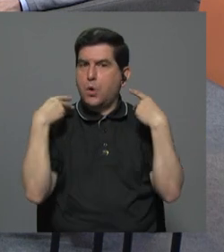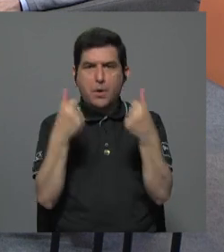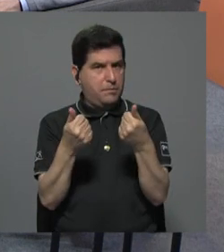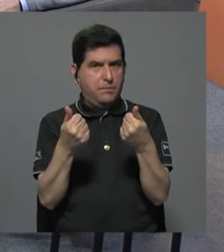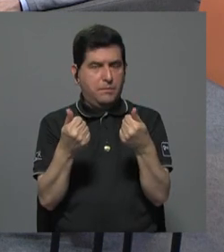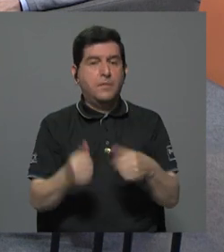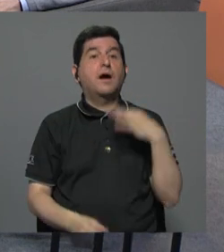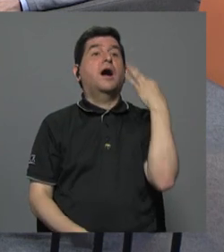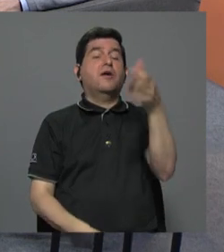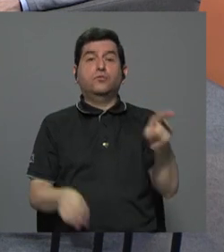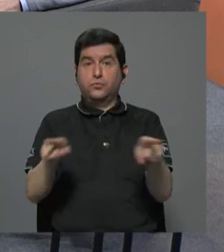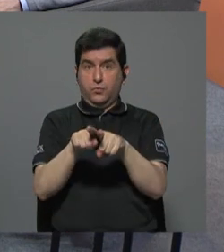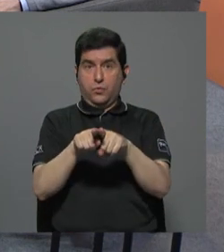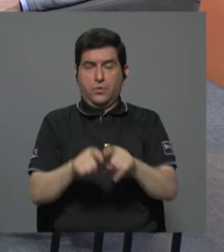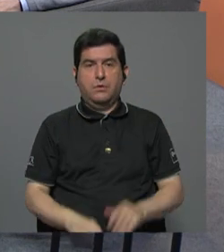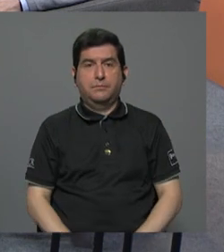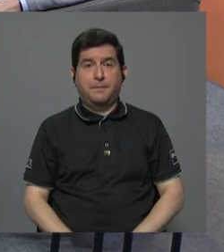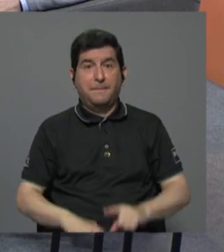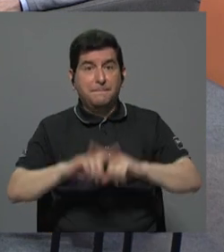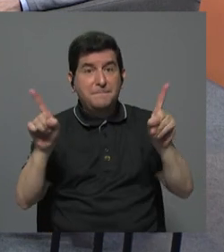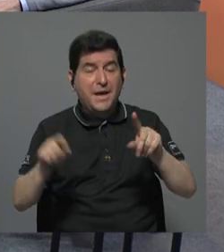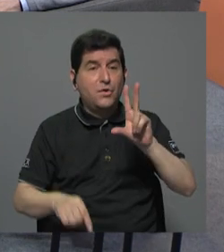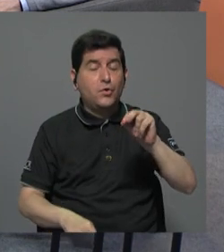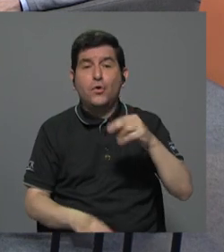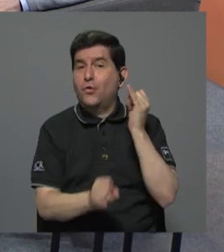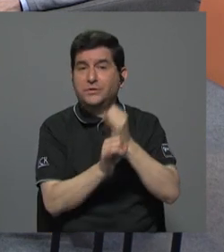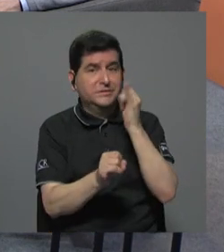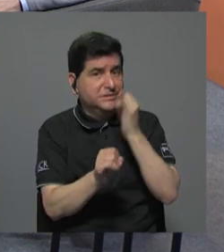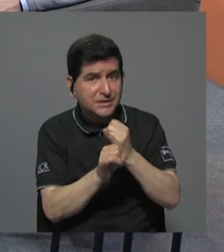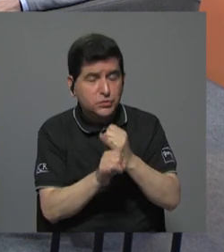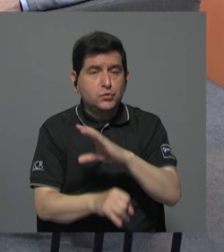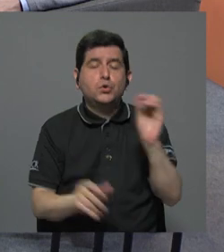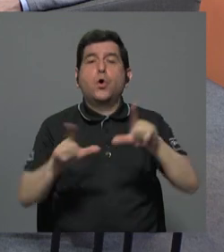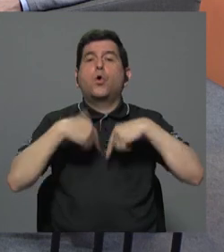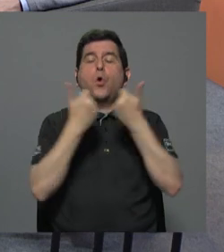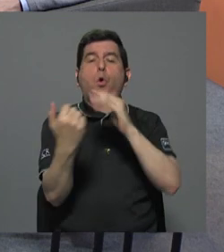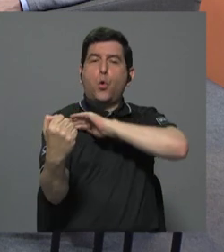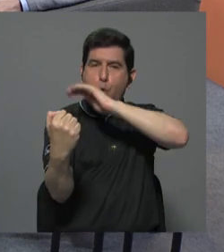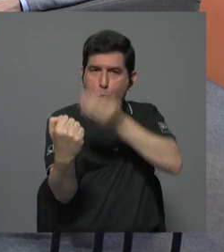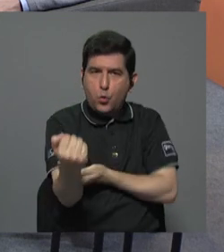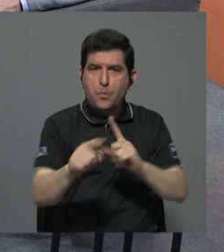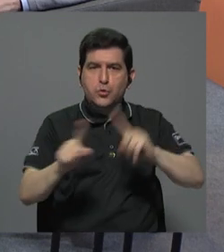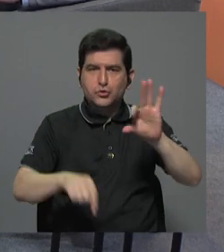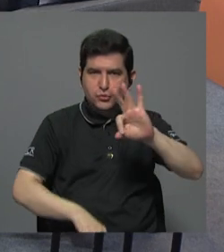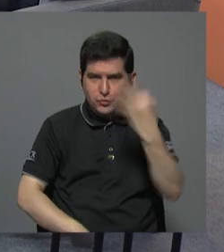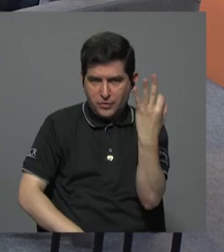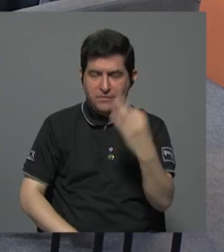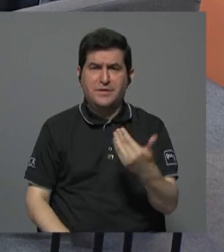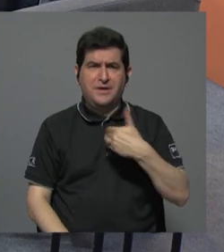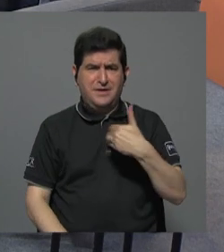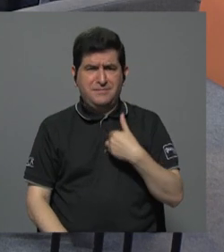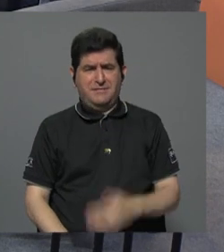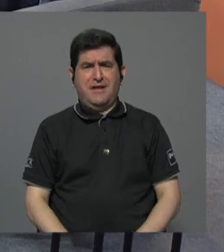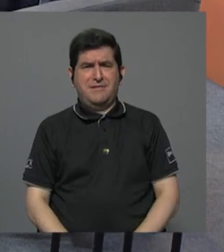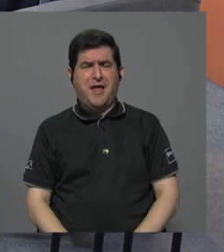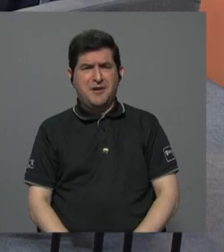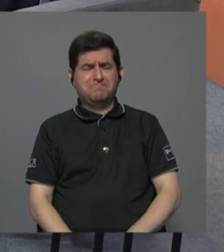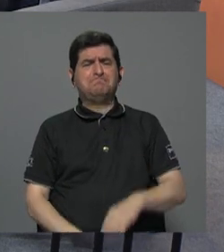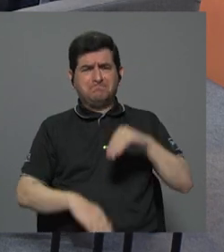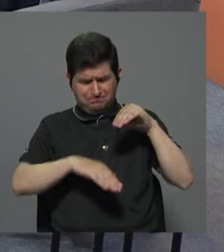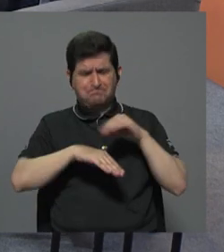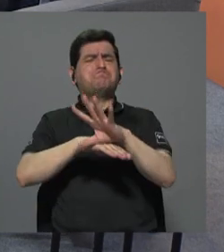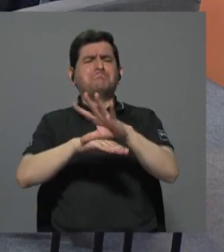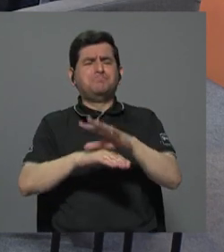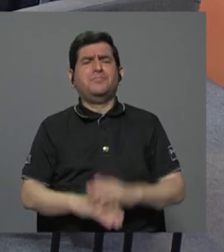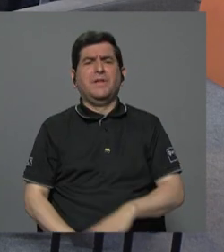sino a futuro y no así aquellas instituciones o aquellos de poder de una u otra forma que tienen el suficiente peso y el suficiente